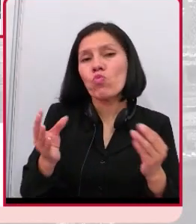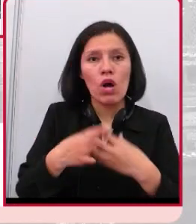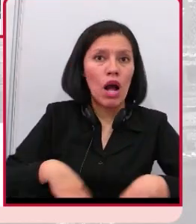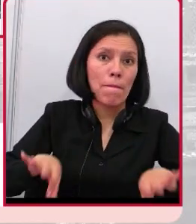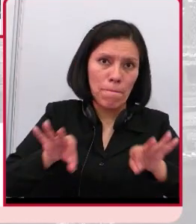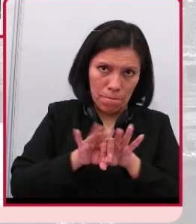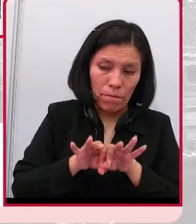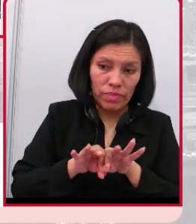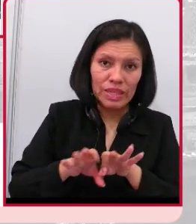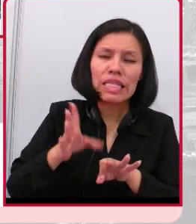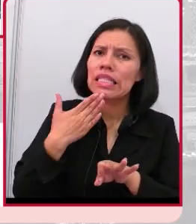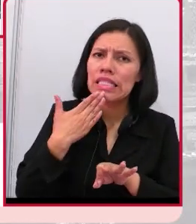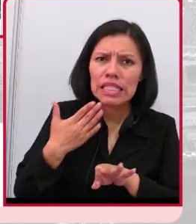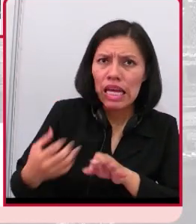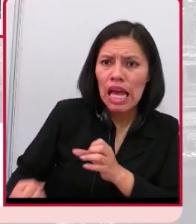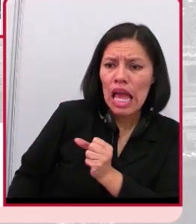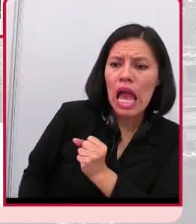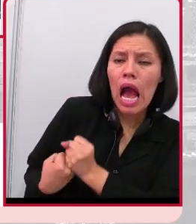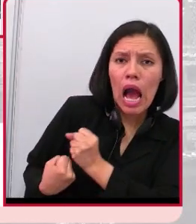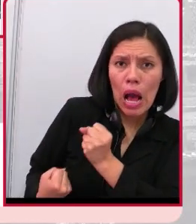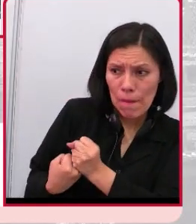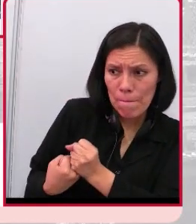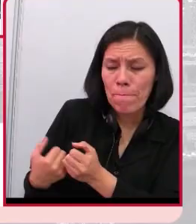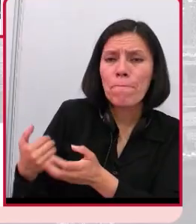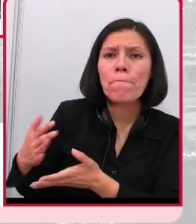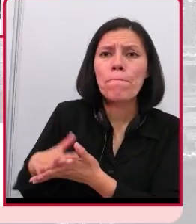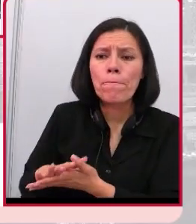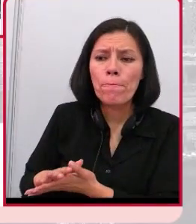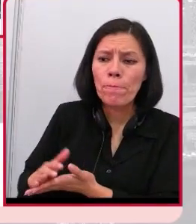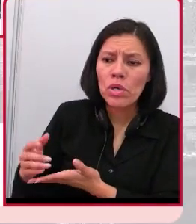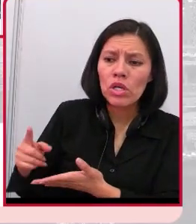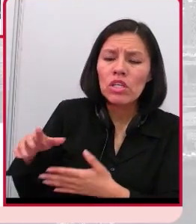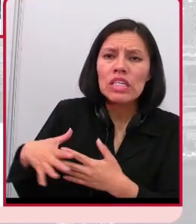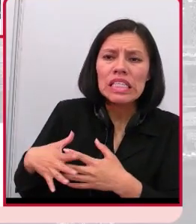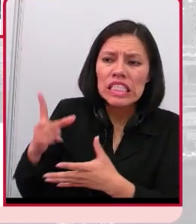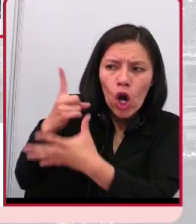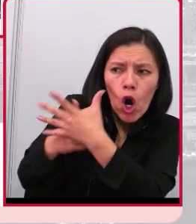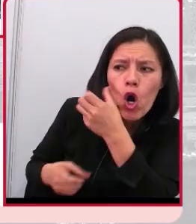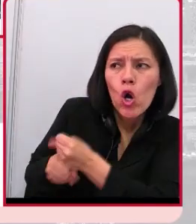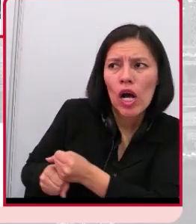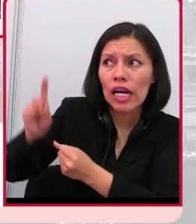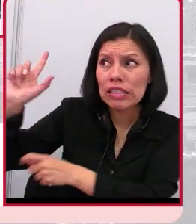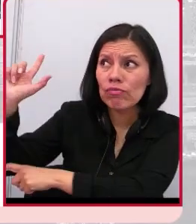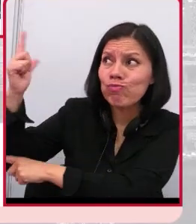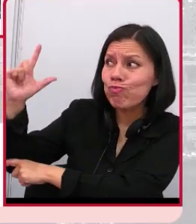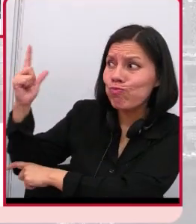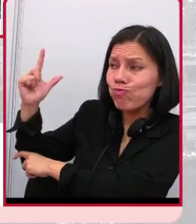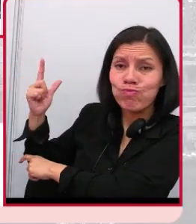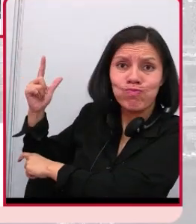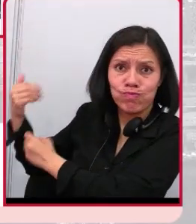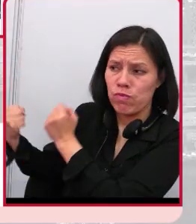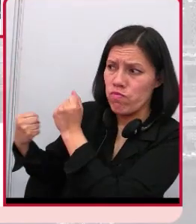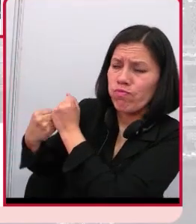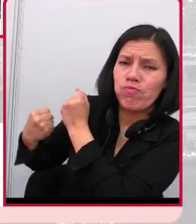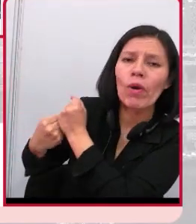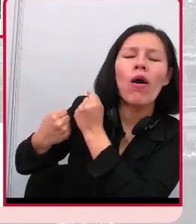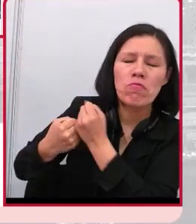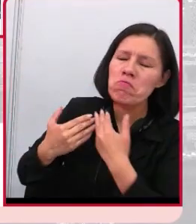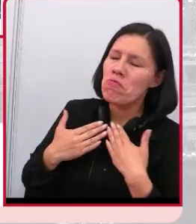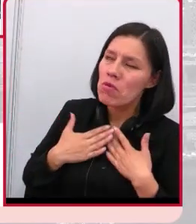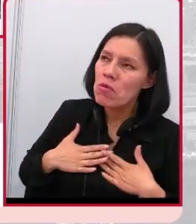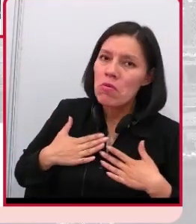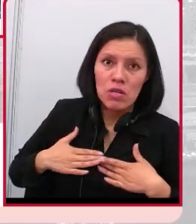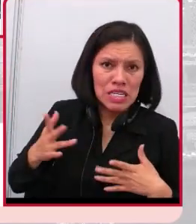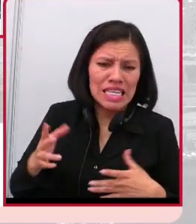el apoyo, la confianza de nuestros líderes, en este caso Fernando, David, y el